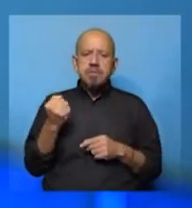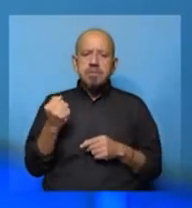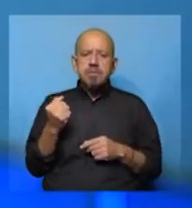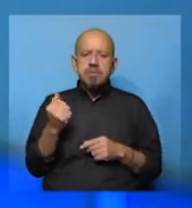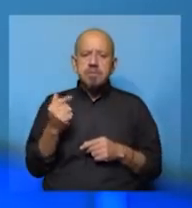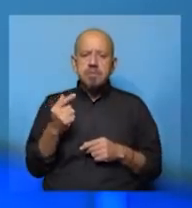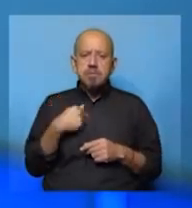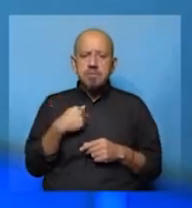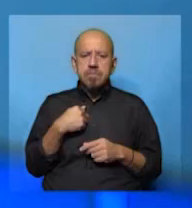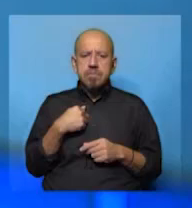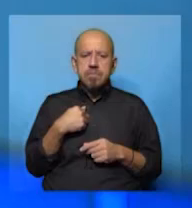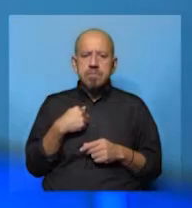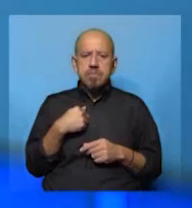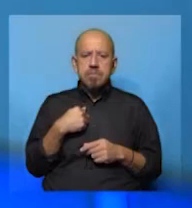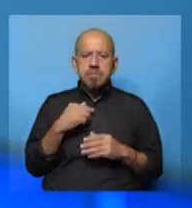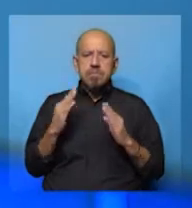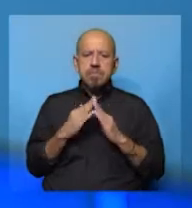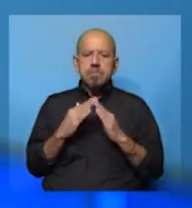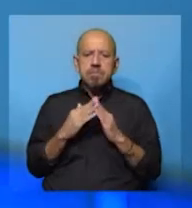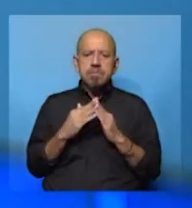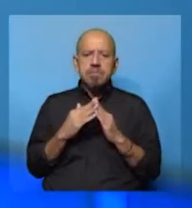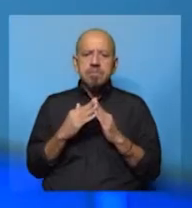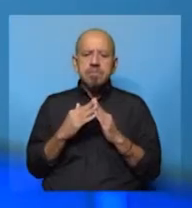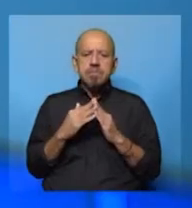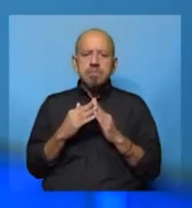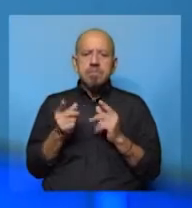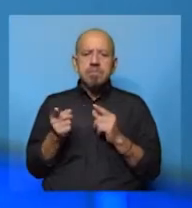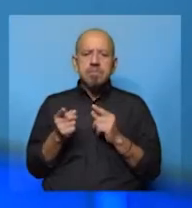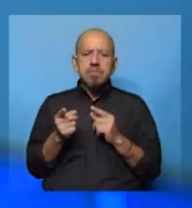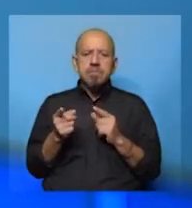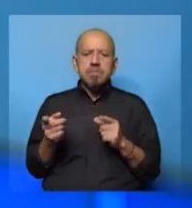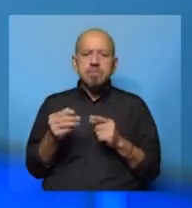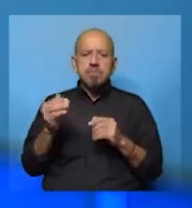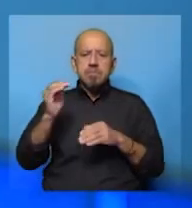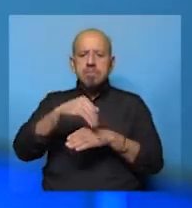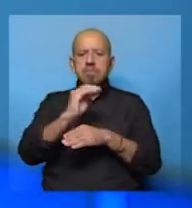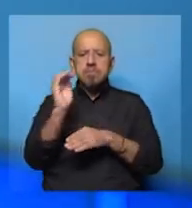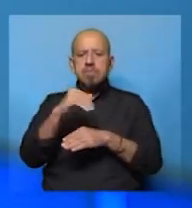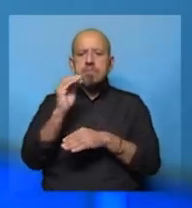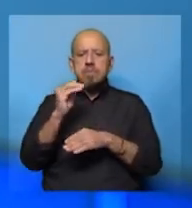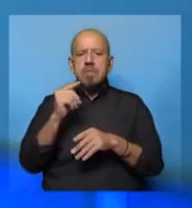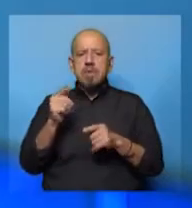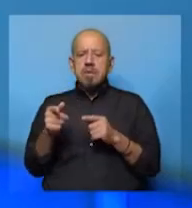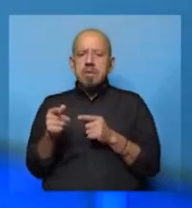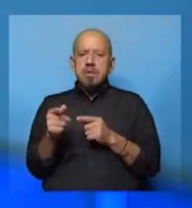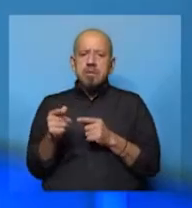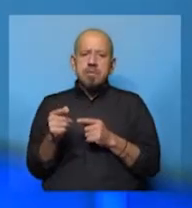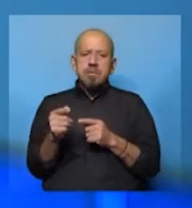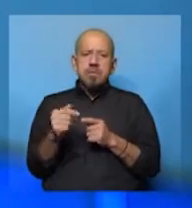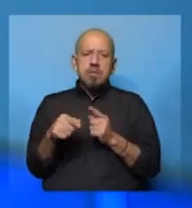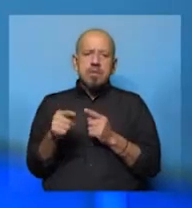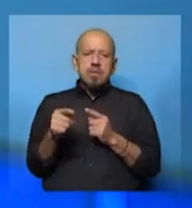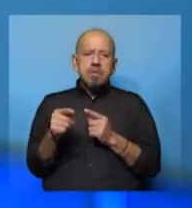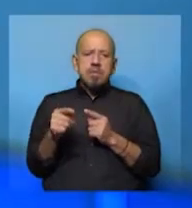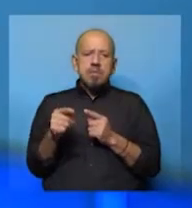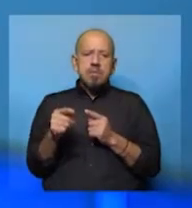decía yo salí hoy de mi casa en mi casa el contenedor eh aparte en donde